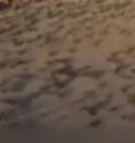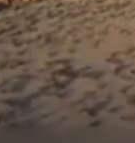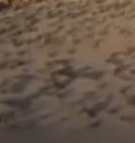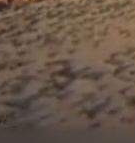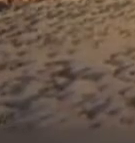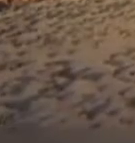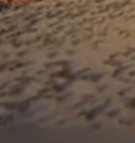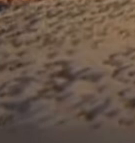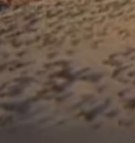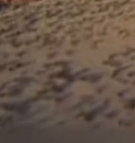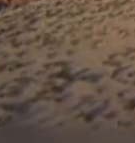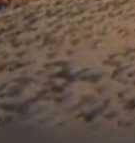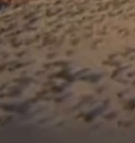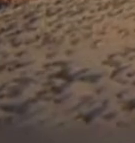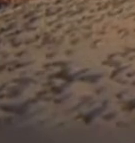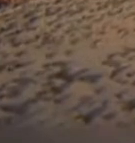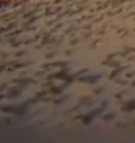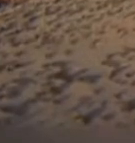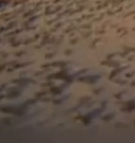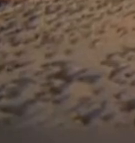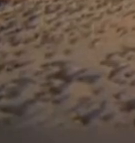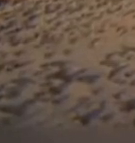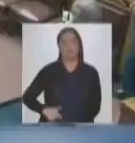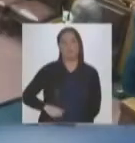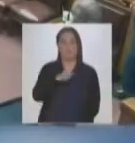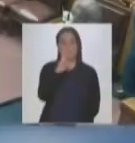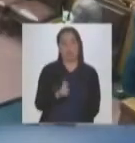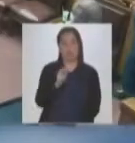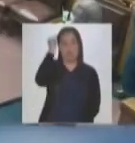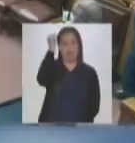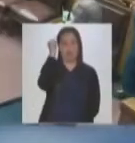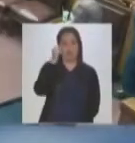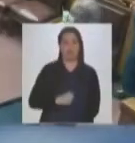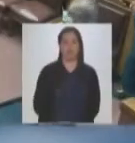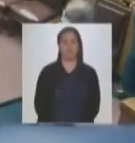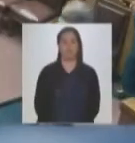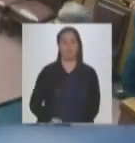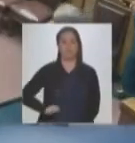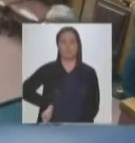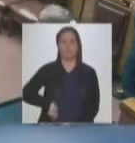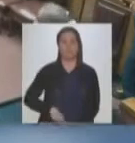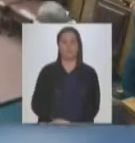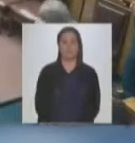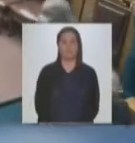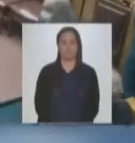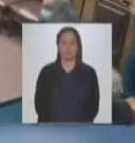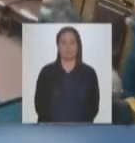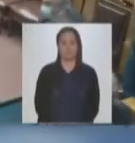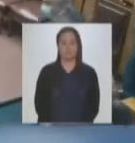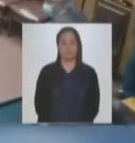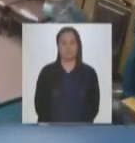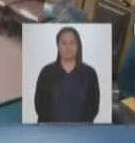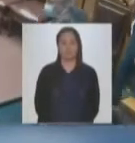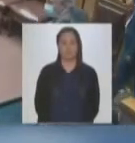la ha tenido. Incluso el caso más paradigmático y que activa también y está relacionado con este caso es que